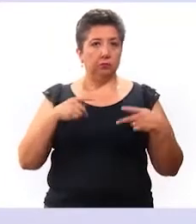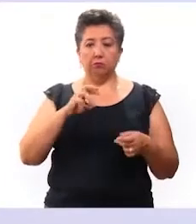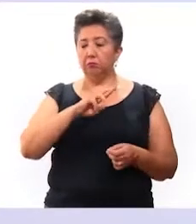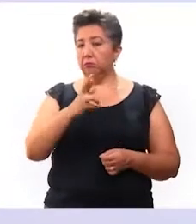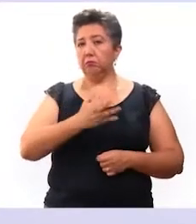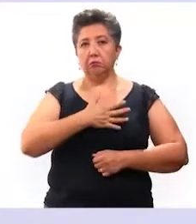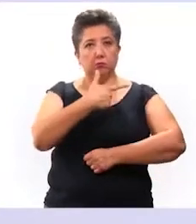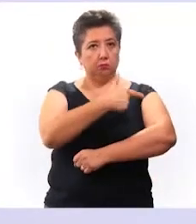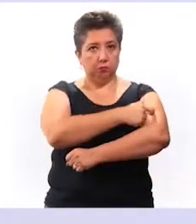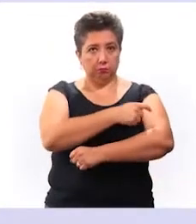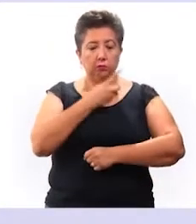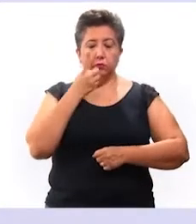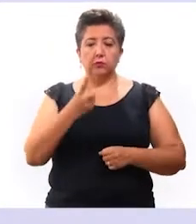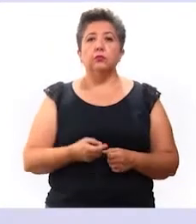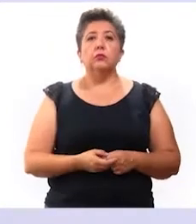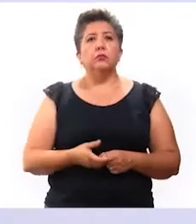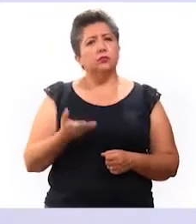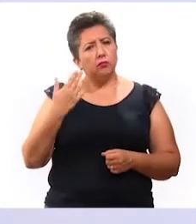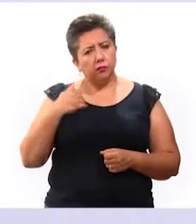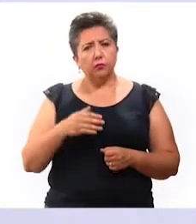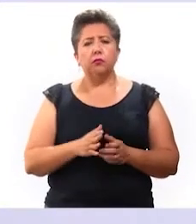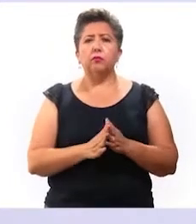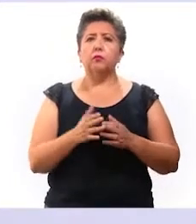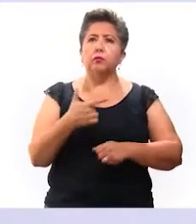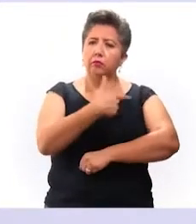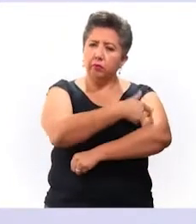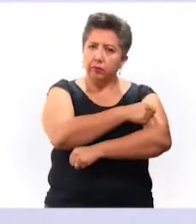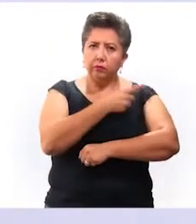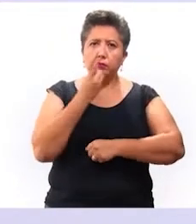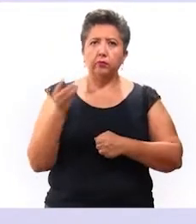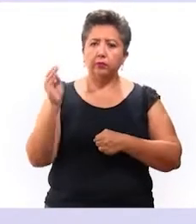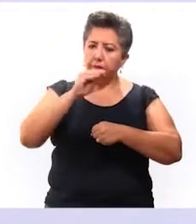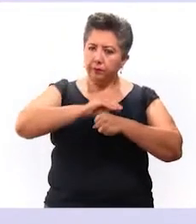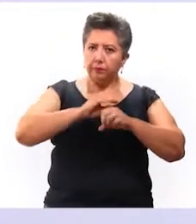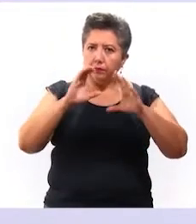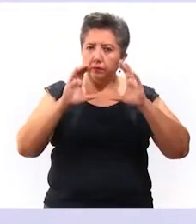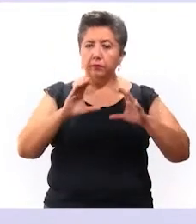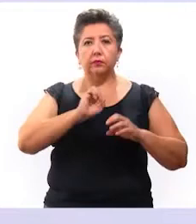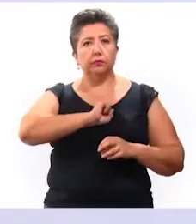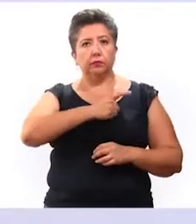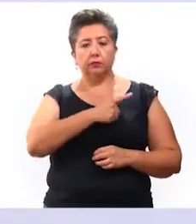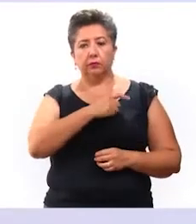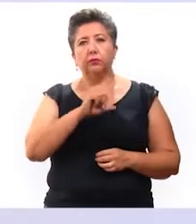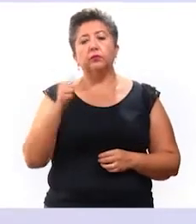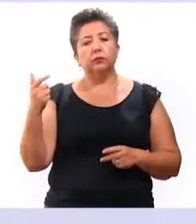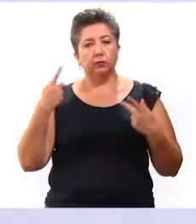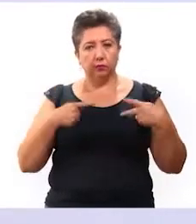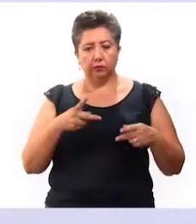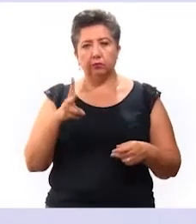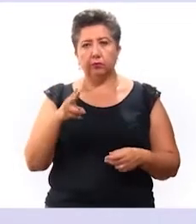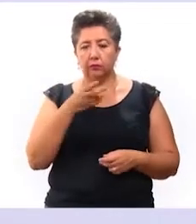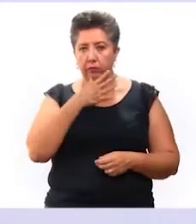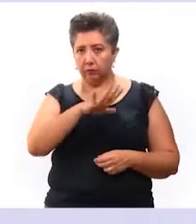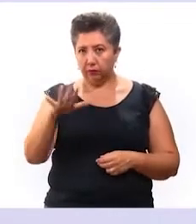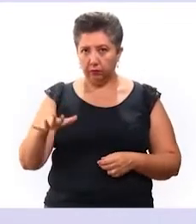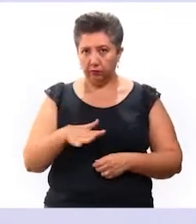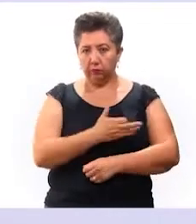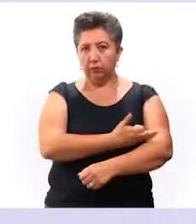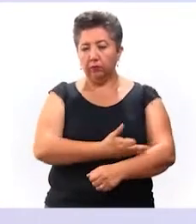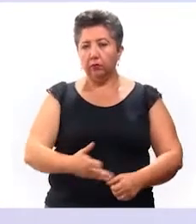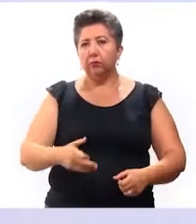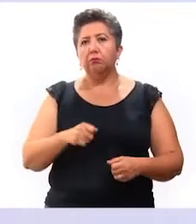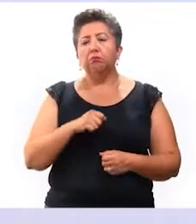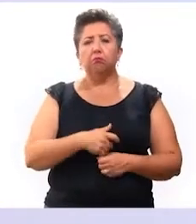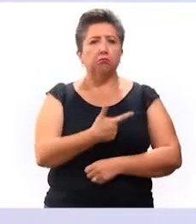han recibido la vacuna se les invita a aplicarla, a hacer equipo y sumarse a la protección de su salud y de las demás personas. Los invitamos a vacunarse